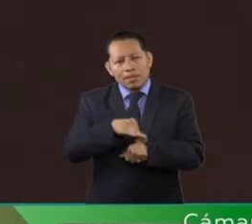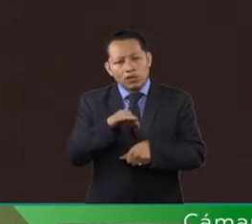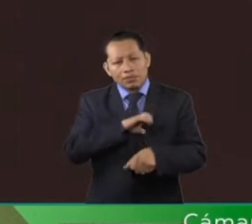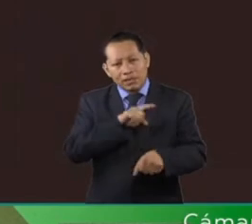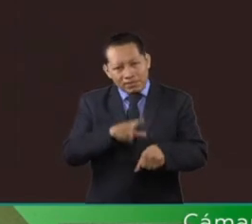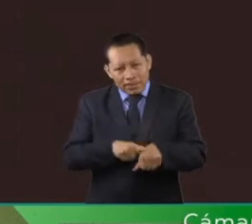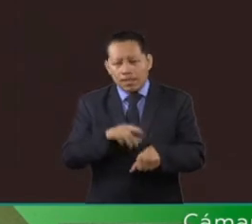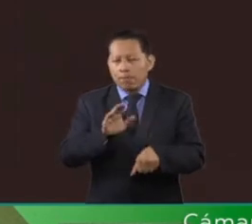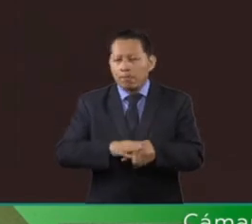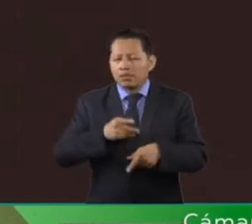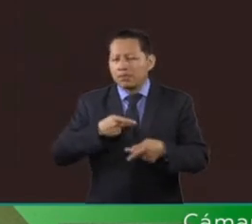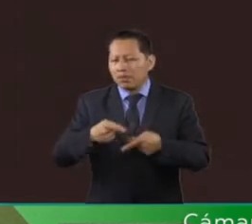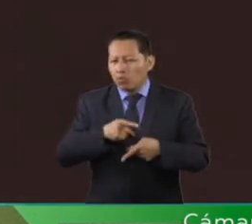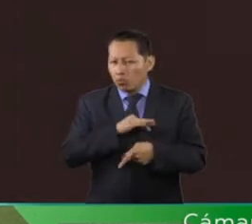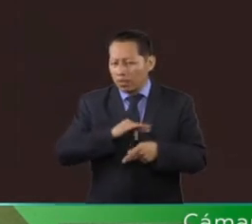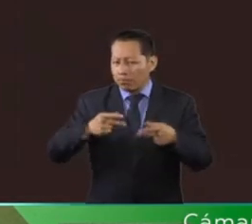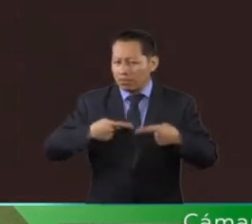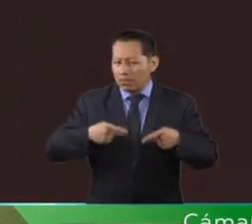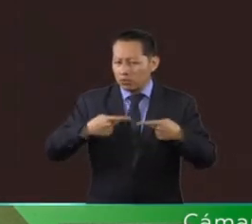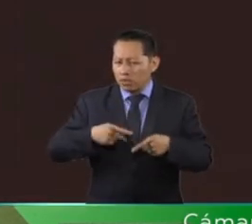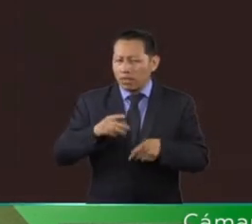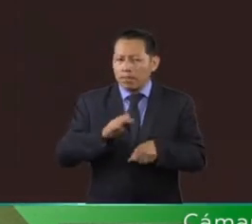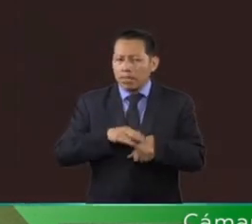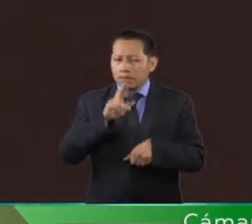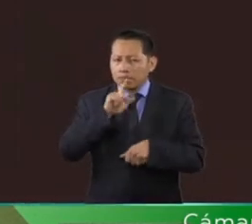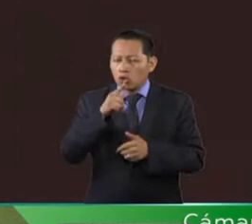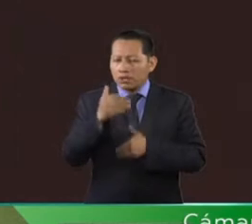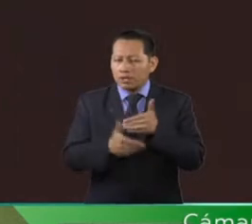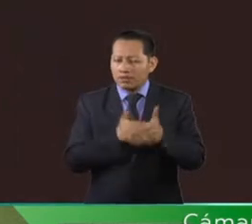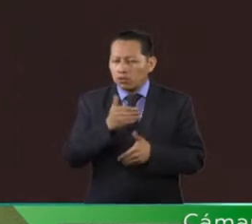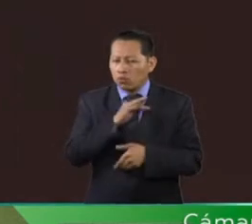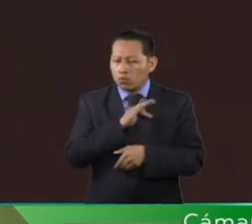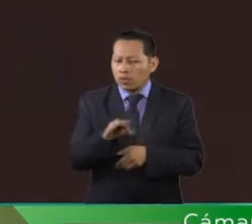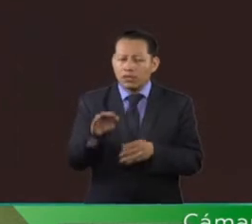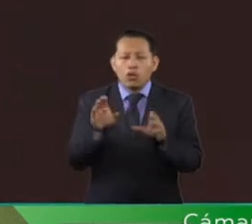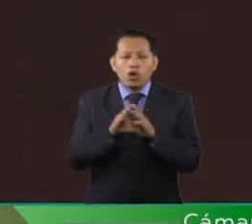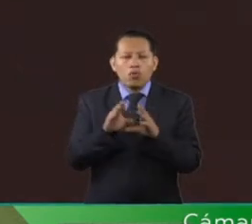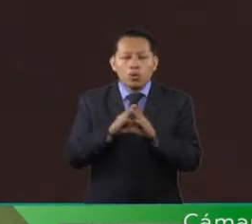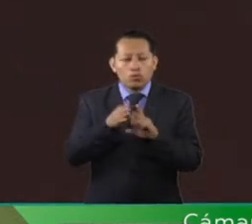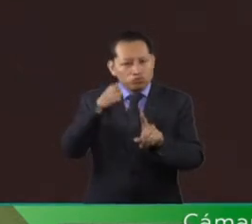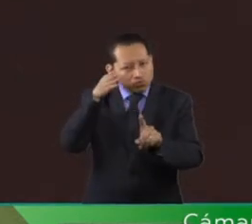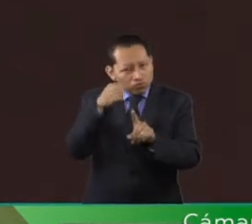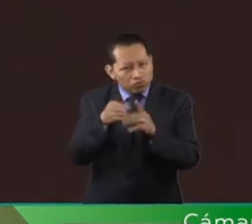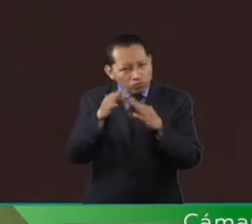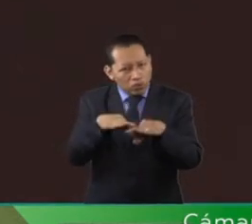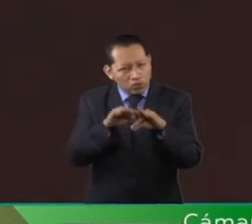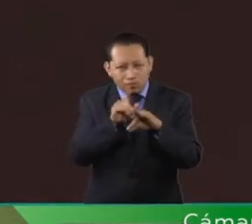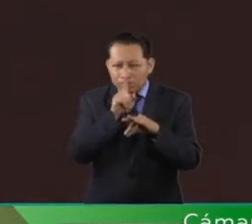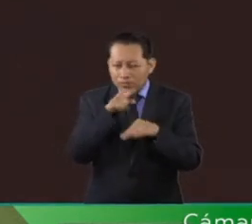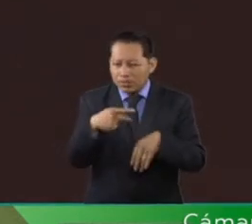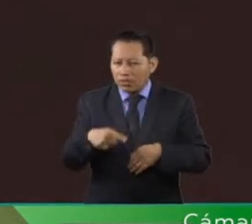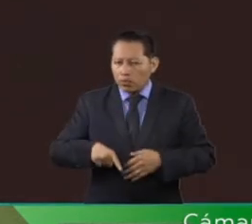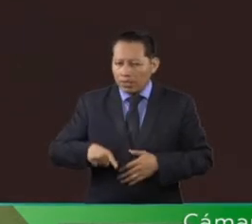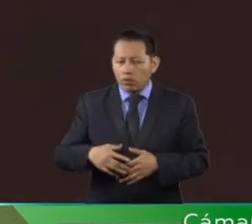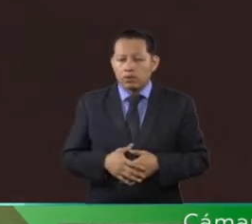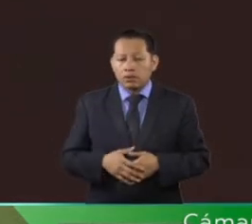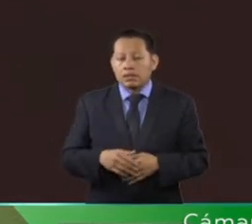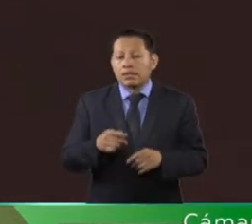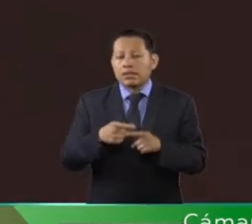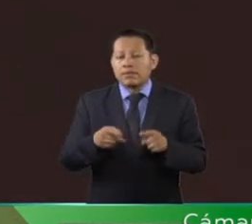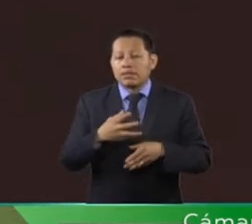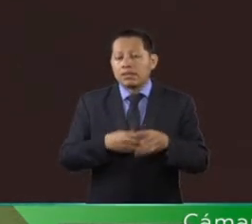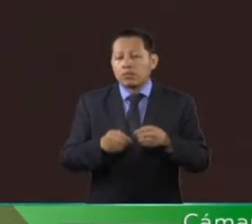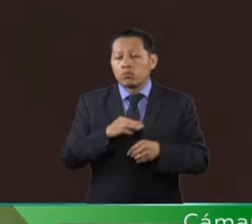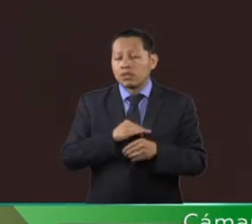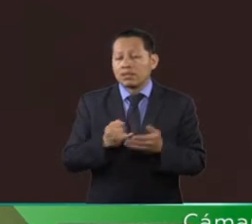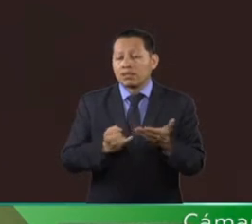más preparación para dotar a la ciudadanía de mejores servicios, fue una de sus menores prioridades para este gobierno. En cambio,